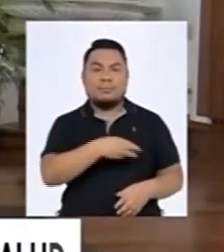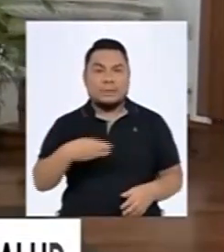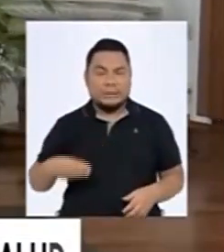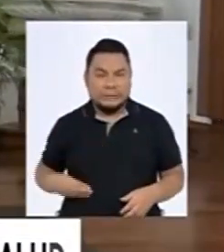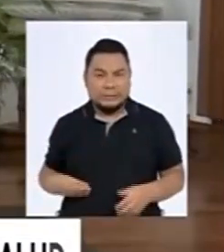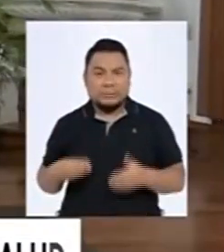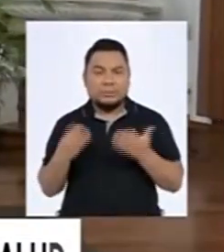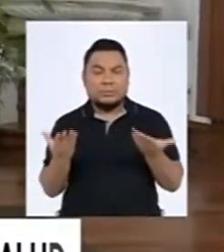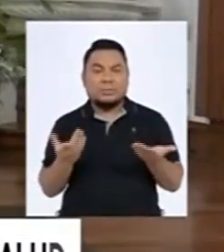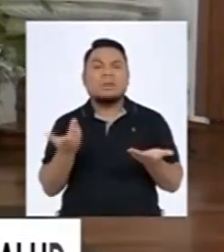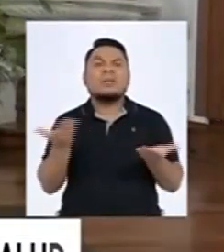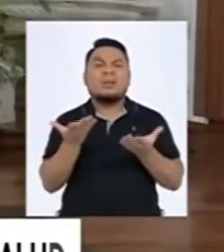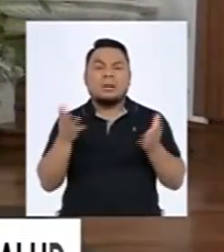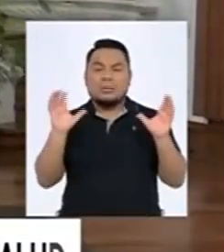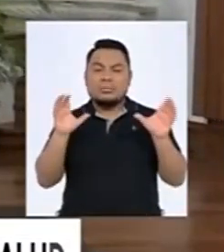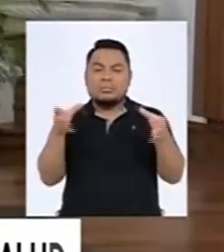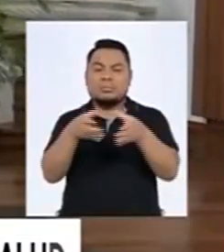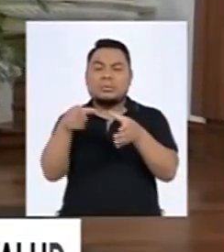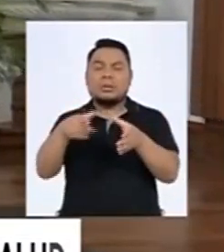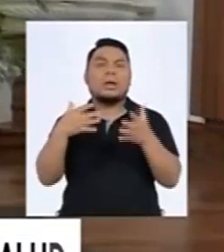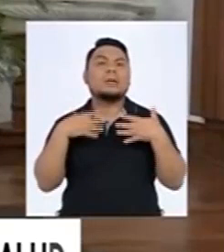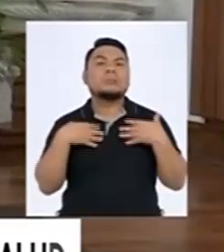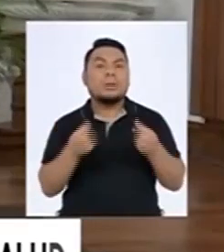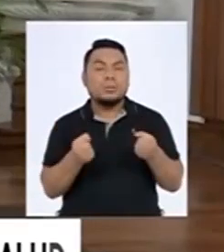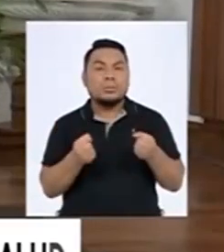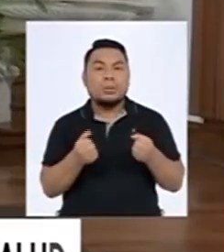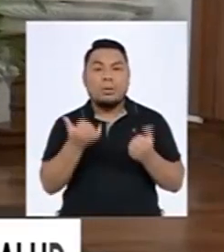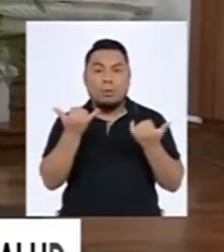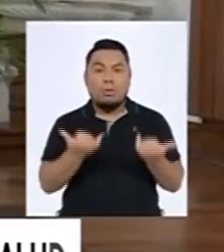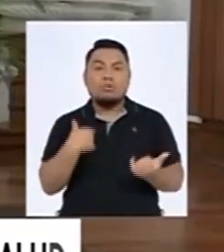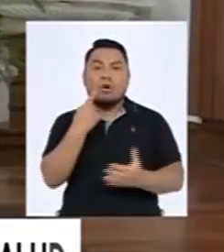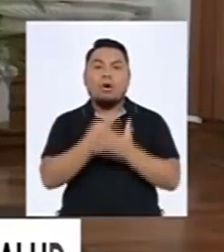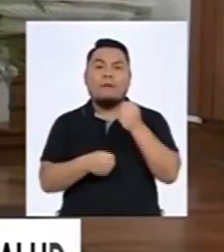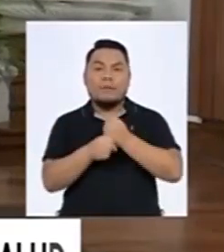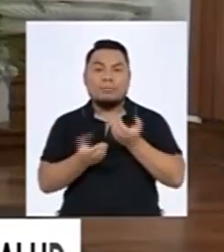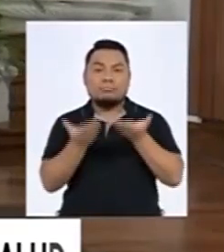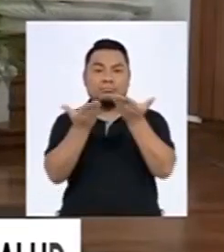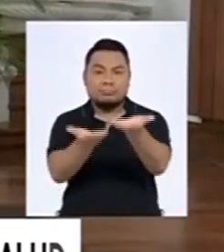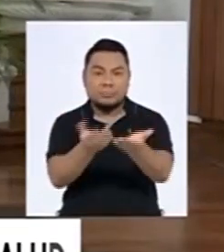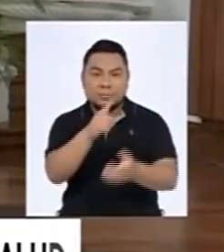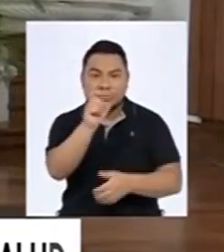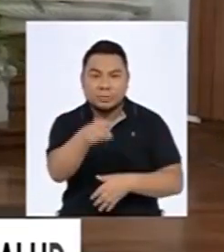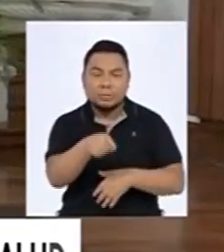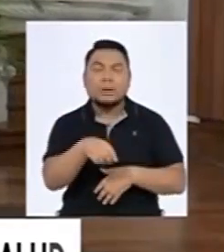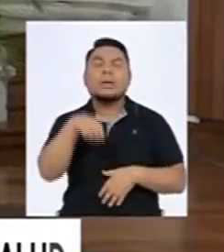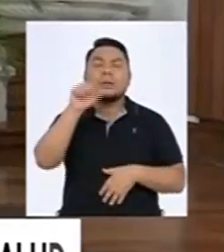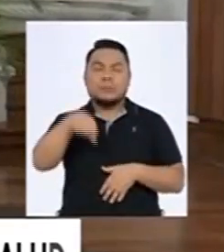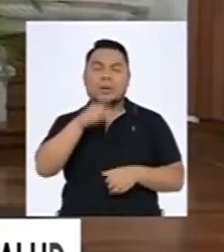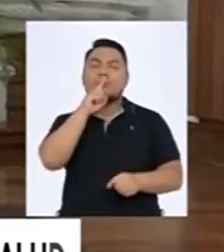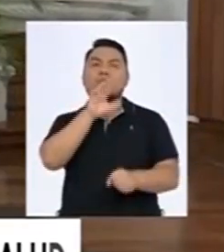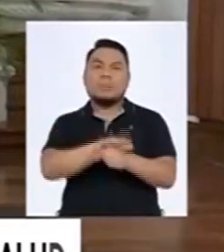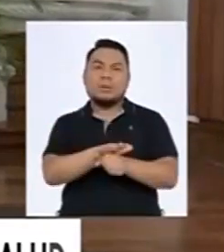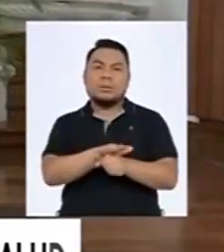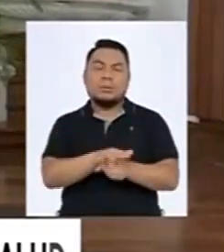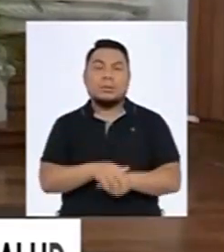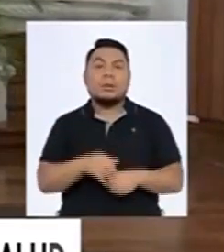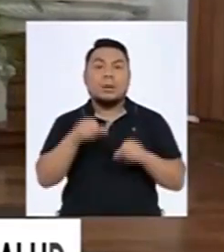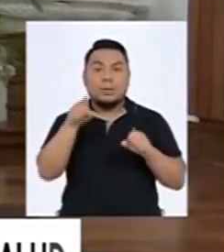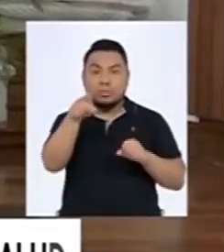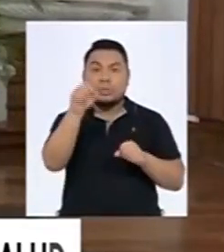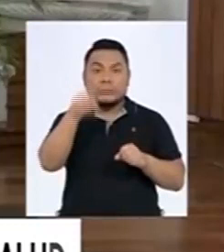línea telefónica con el decano del Colegio Médico del Perú, el doctor Miguel Palacio Celi. Y la primera pregunta